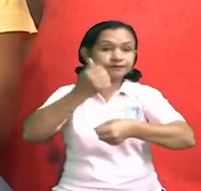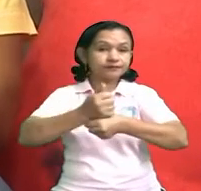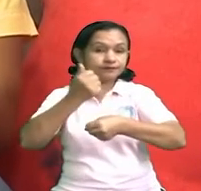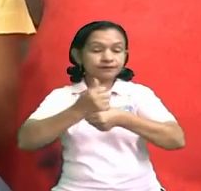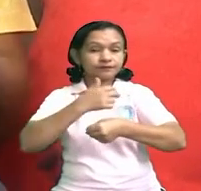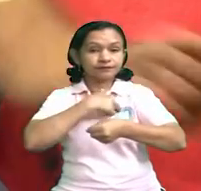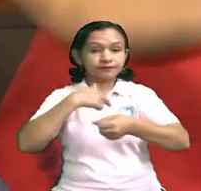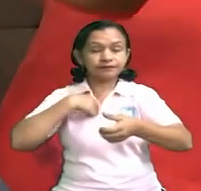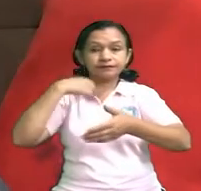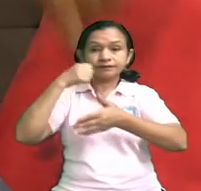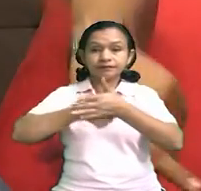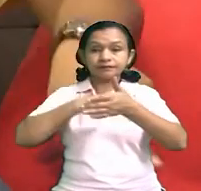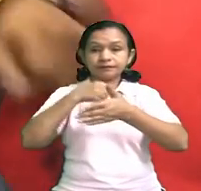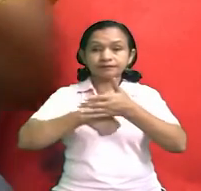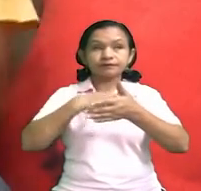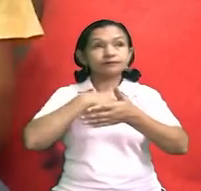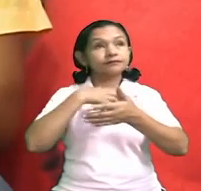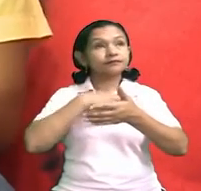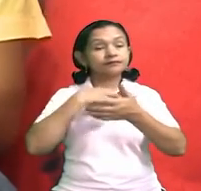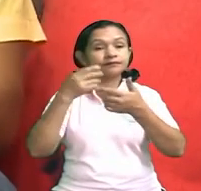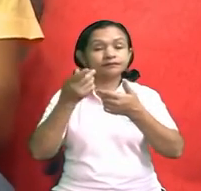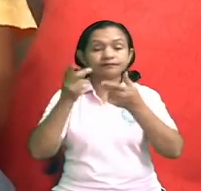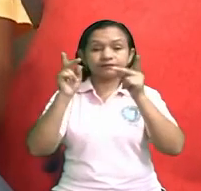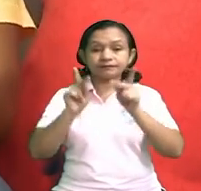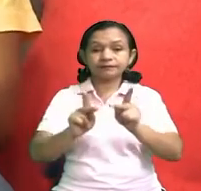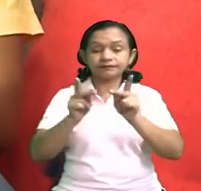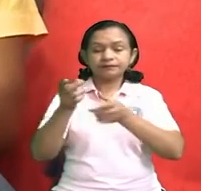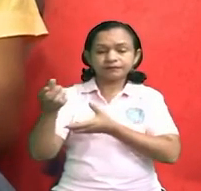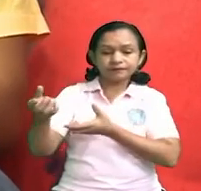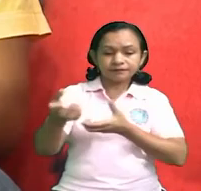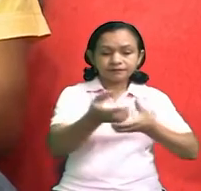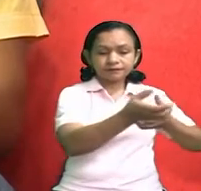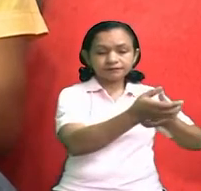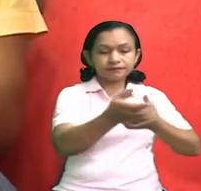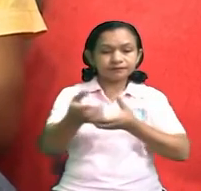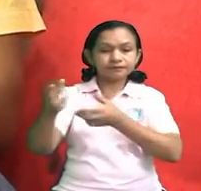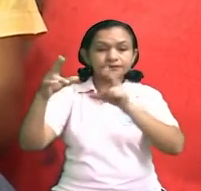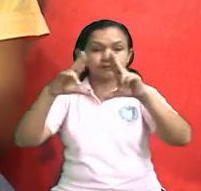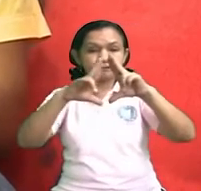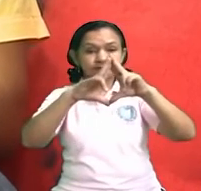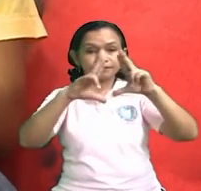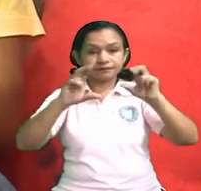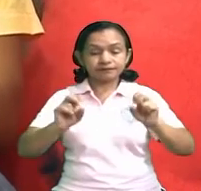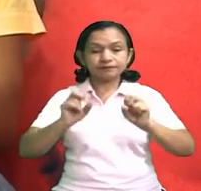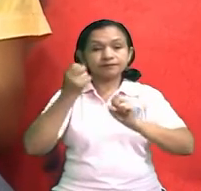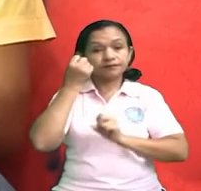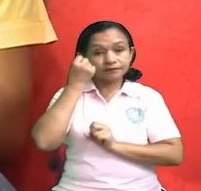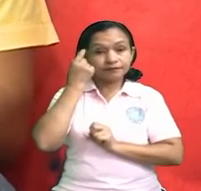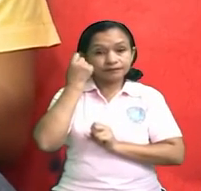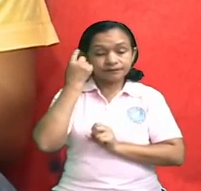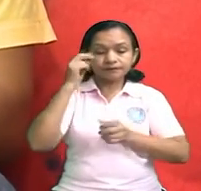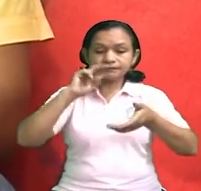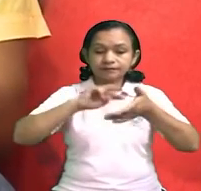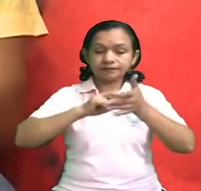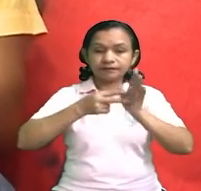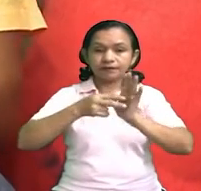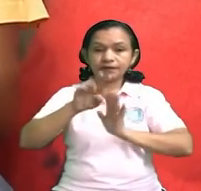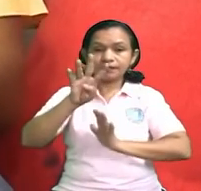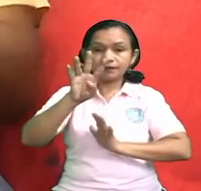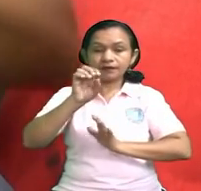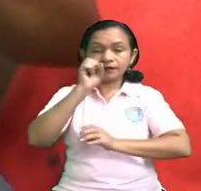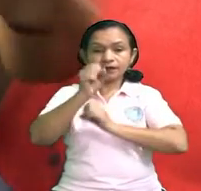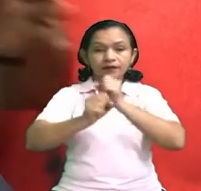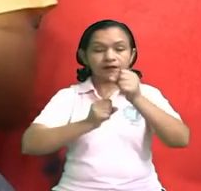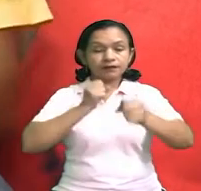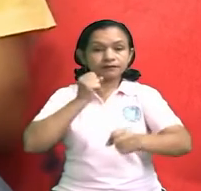en fortalecer la presencia territorial de los bomberos en todo el país. Dentro de esa dinámica, comprender lo que significa este 40 aniversario